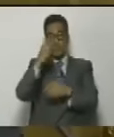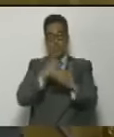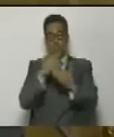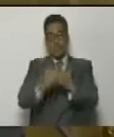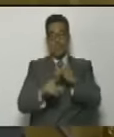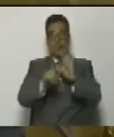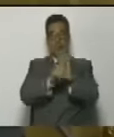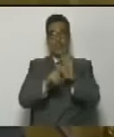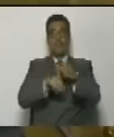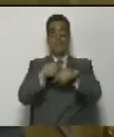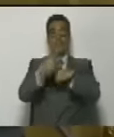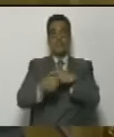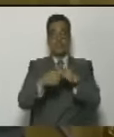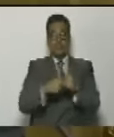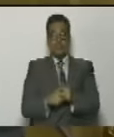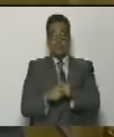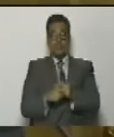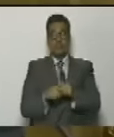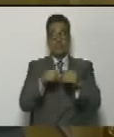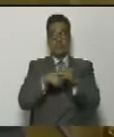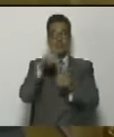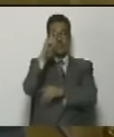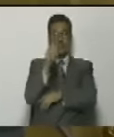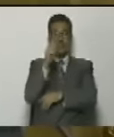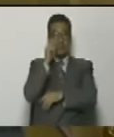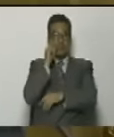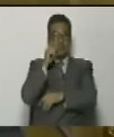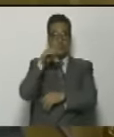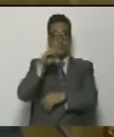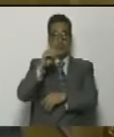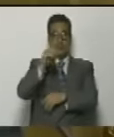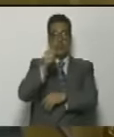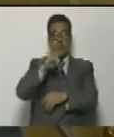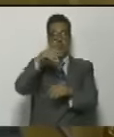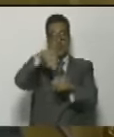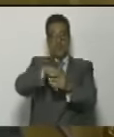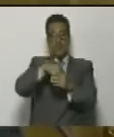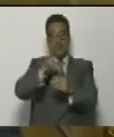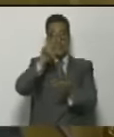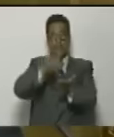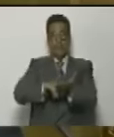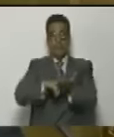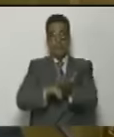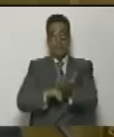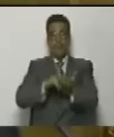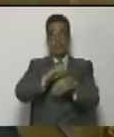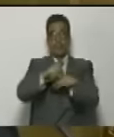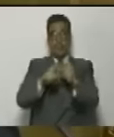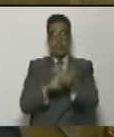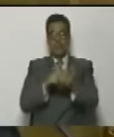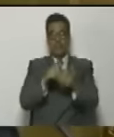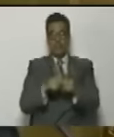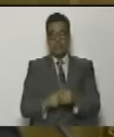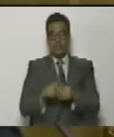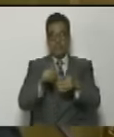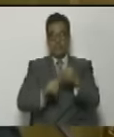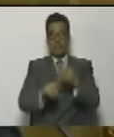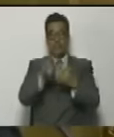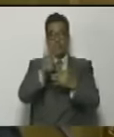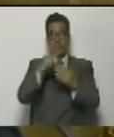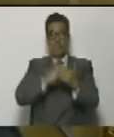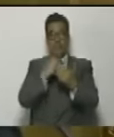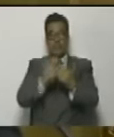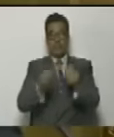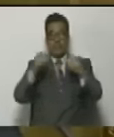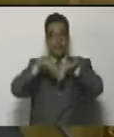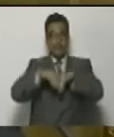de ley, seguido de la intervención del diputado Oscar Ronderos. Luego de sometido a votación, resultó aprobado por unanimidad. Cuarto,